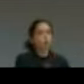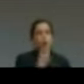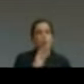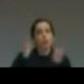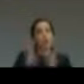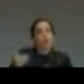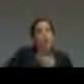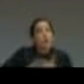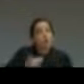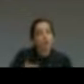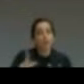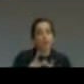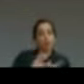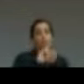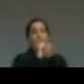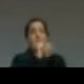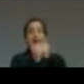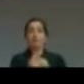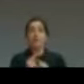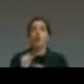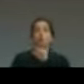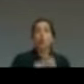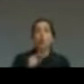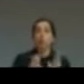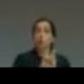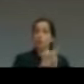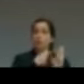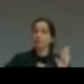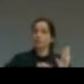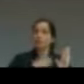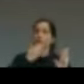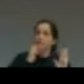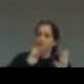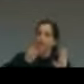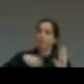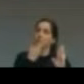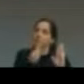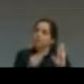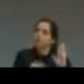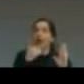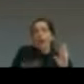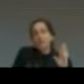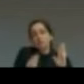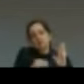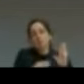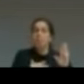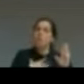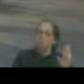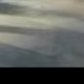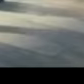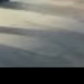avanza, la sociedad cambia y en ocasiones nuestra Constitución puede necesitar algunas actualizaciones.